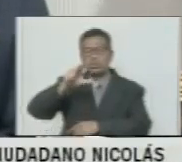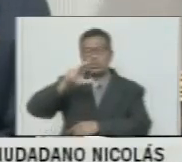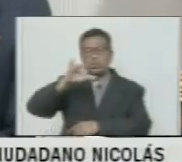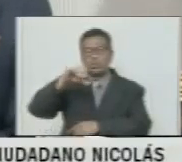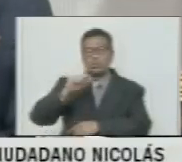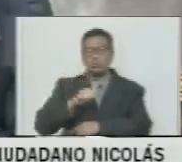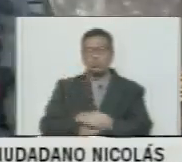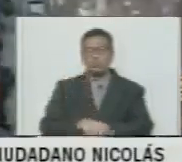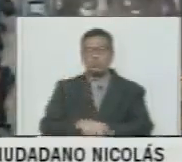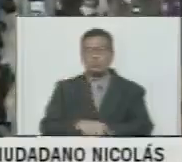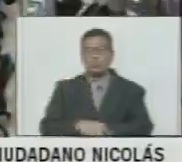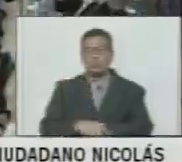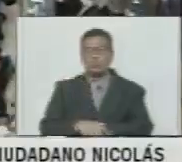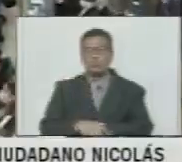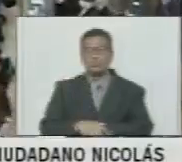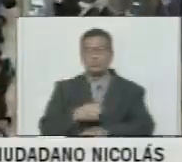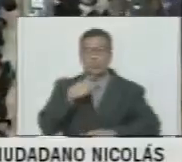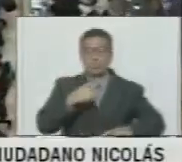Rodríguez.